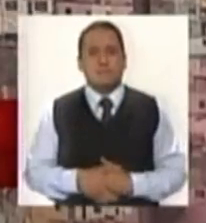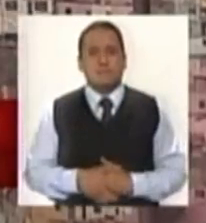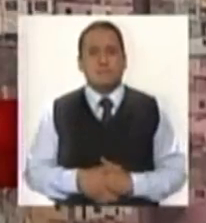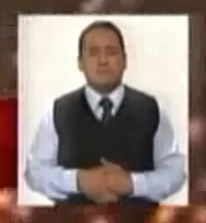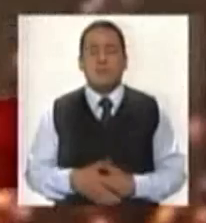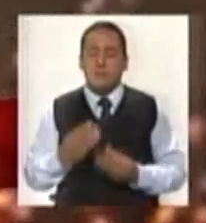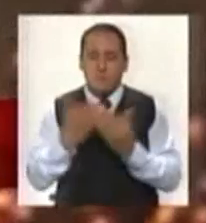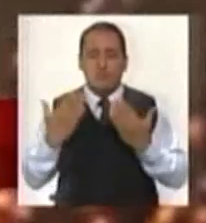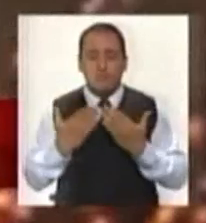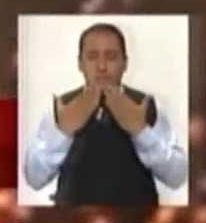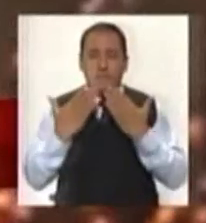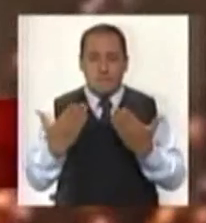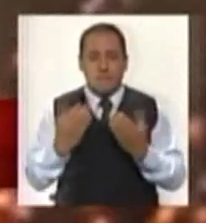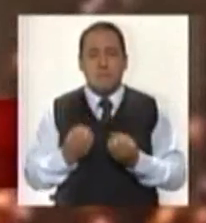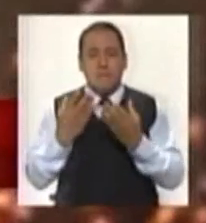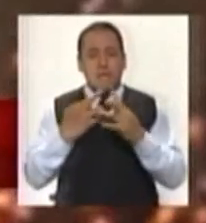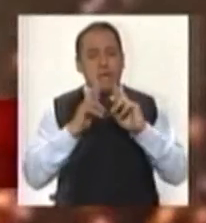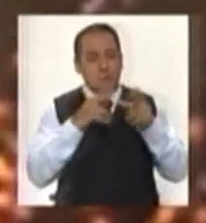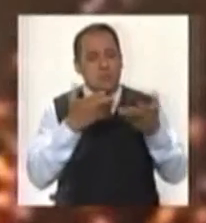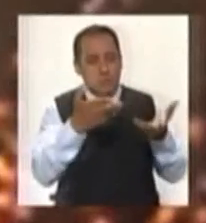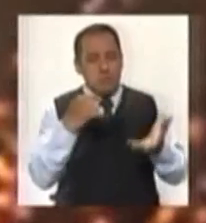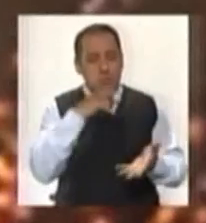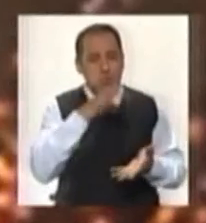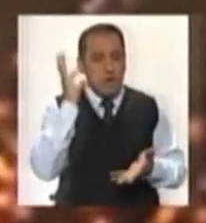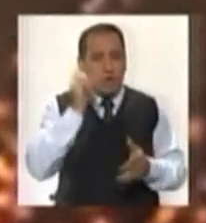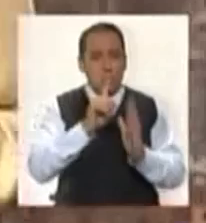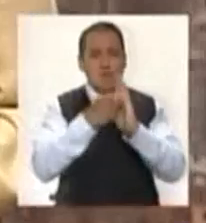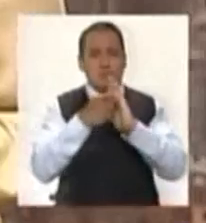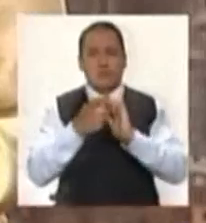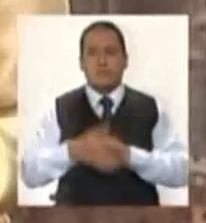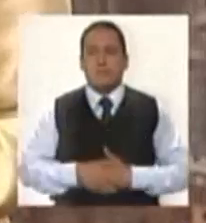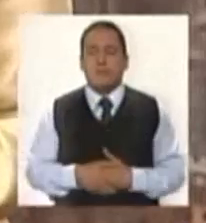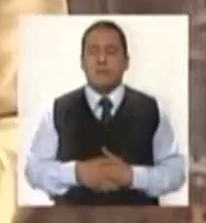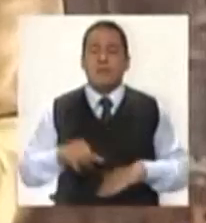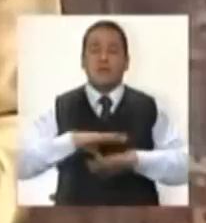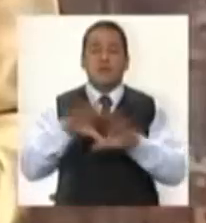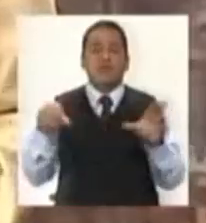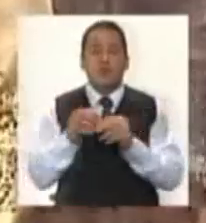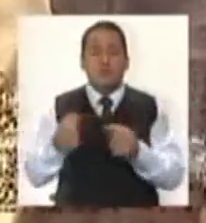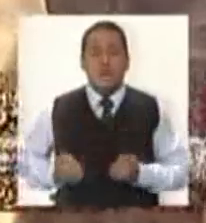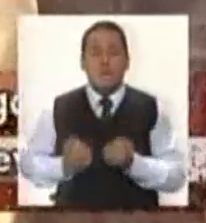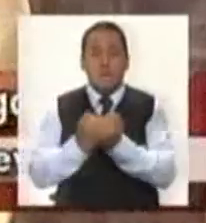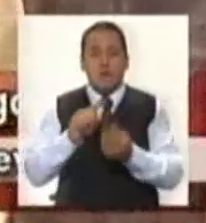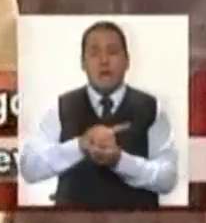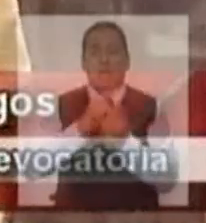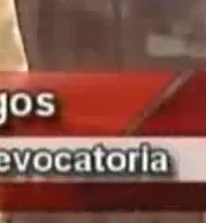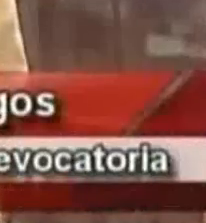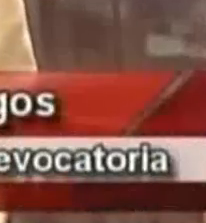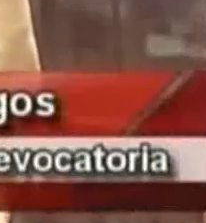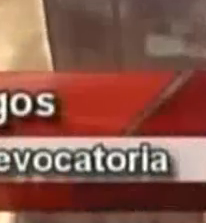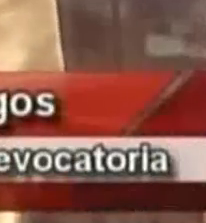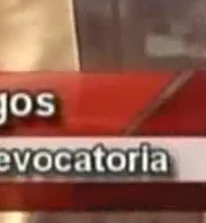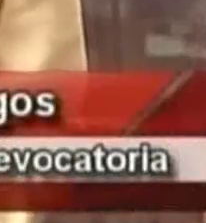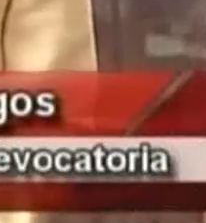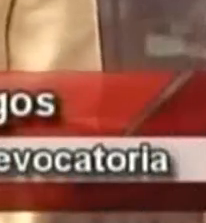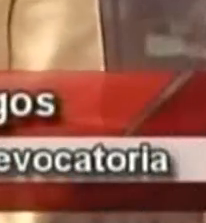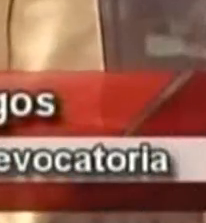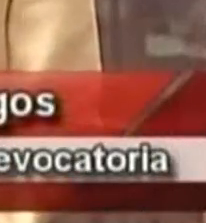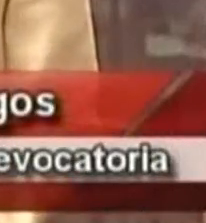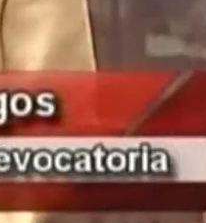Muy bien, muchas gracias. Ahora la respuesta de Patricia Juárez, 1 minuto. Todos apoyamos la reforma del transporte, por supuesto, pero bien